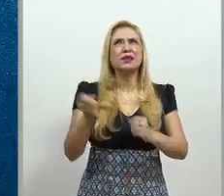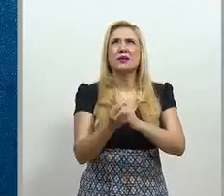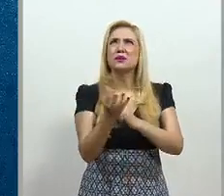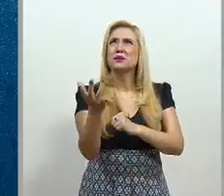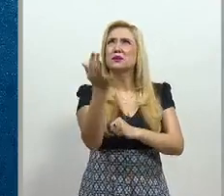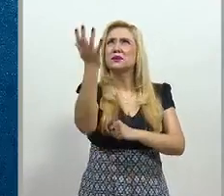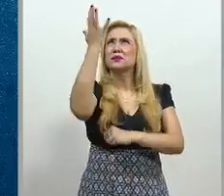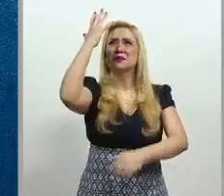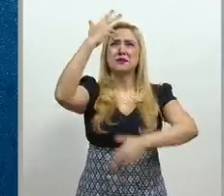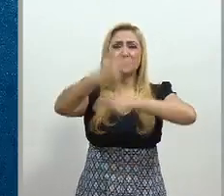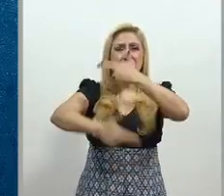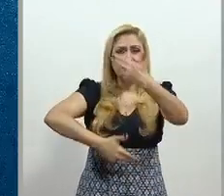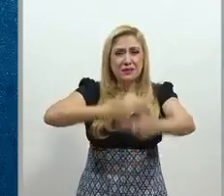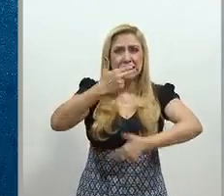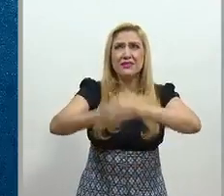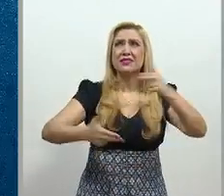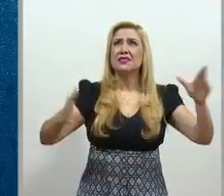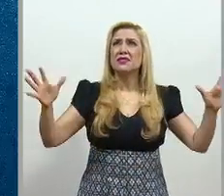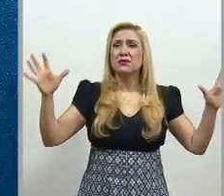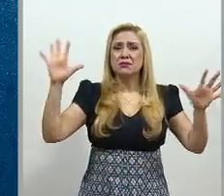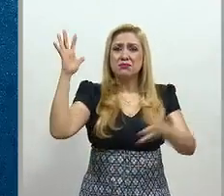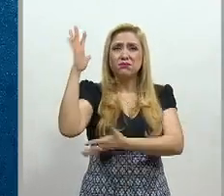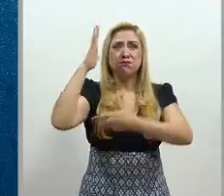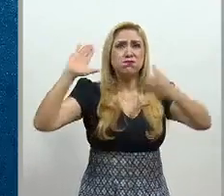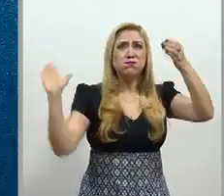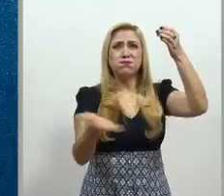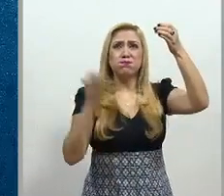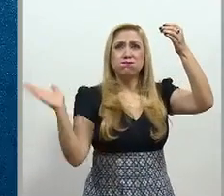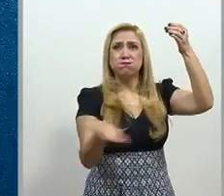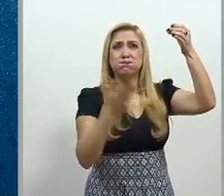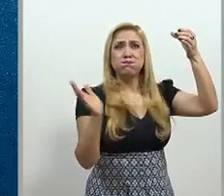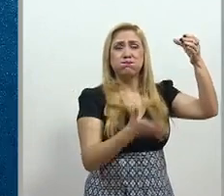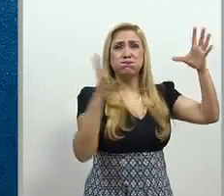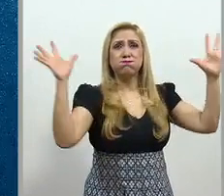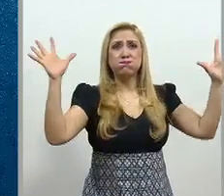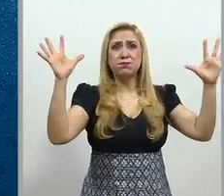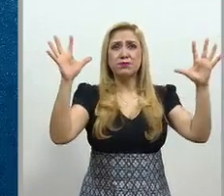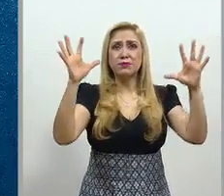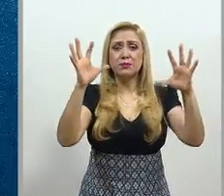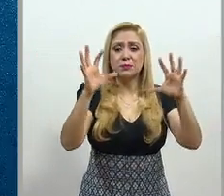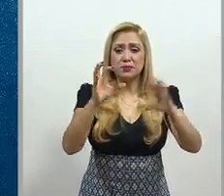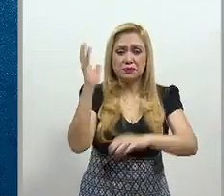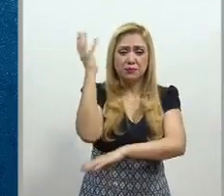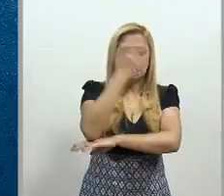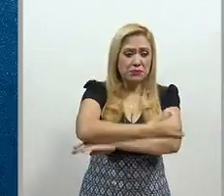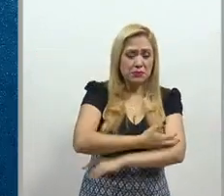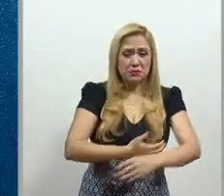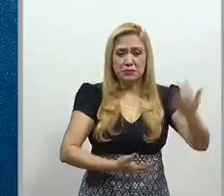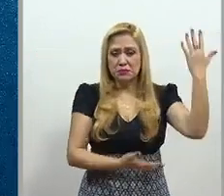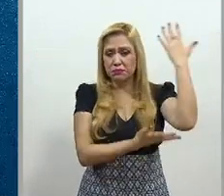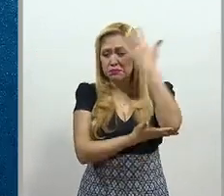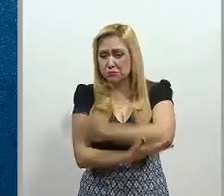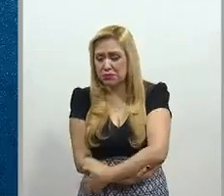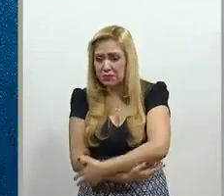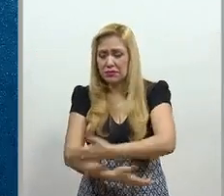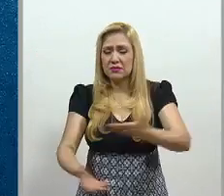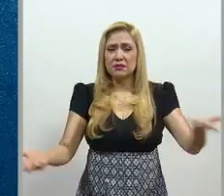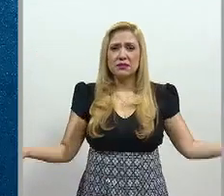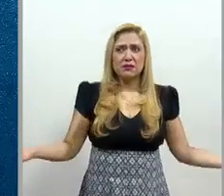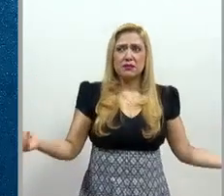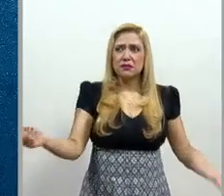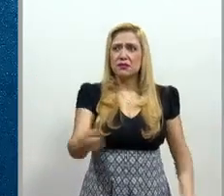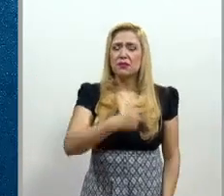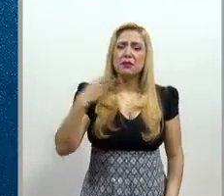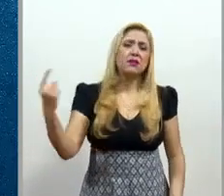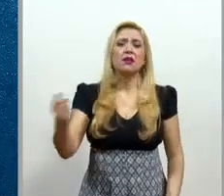invernadero hacia la atmósfera por la deforestación y en consecuencia se está vulnerando el principio de equidad intergeneracional